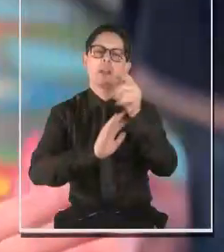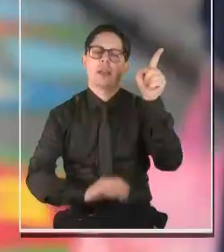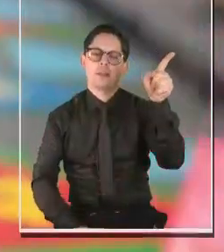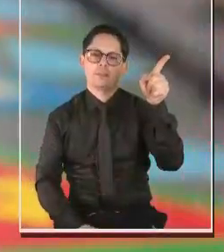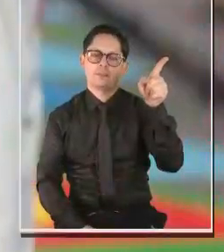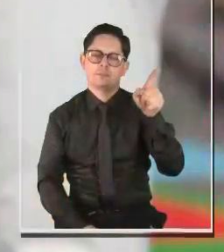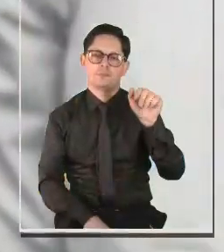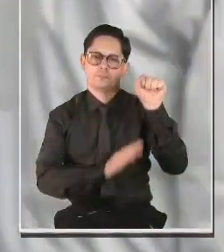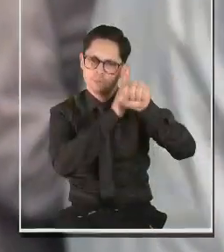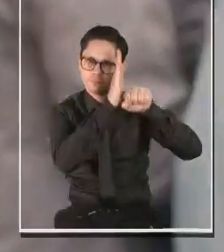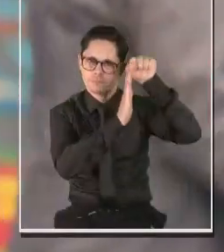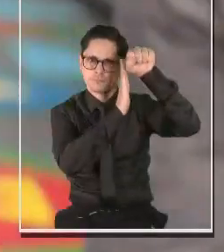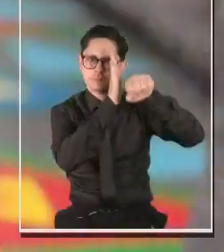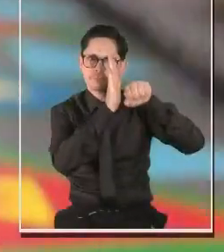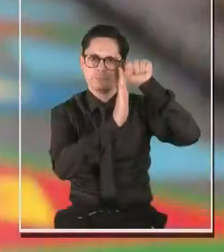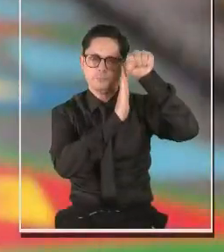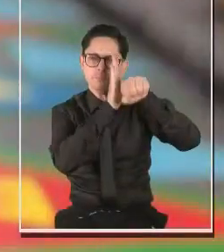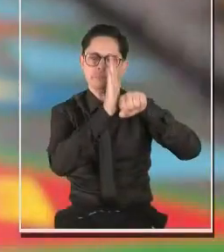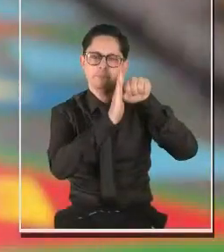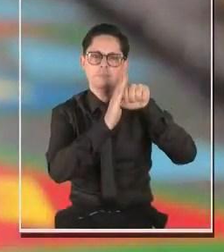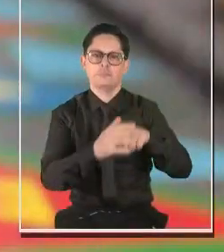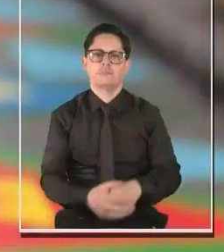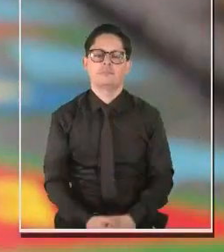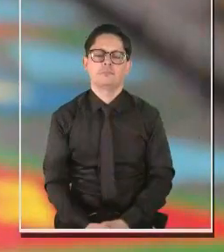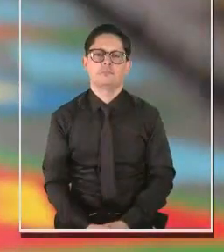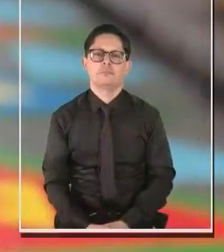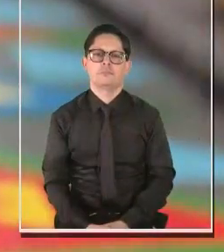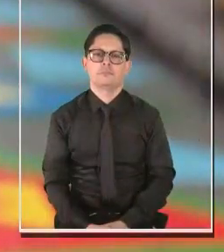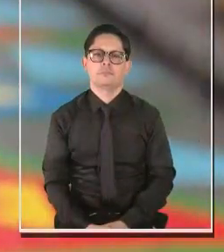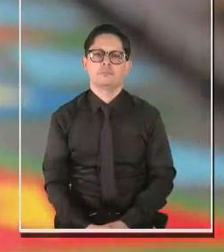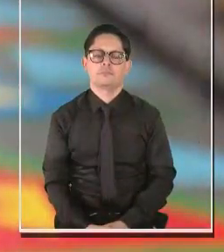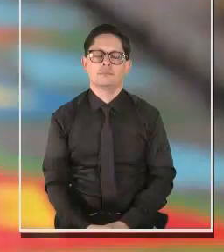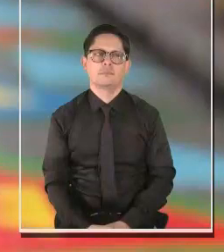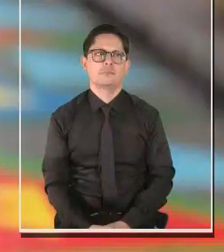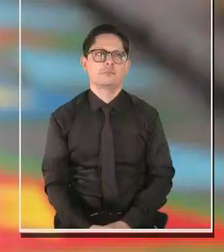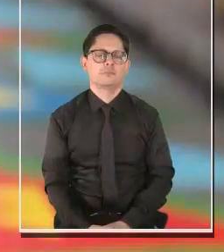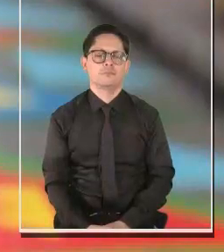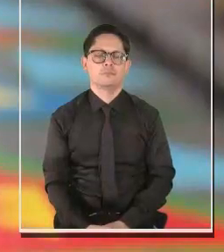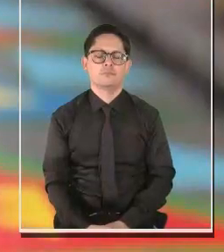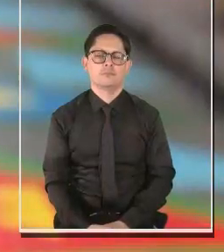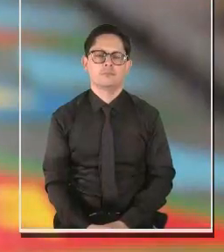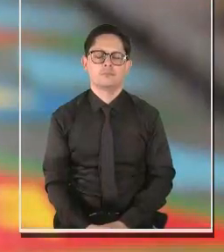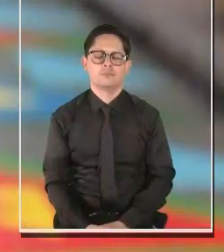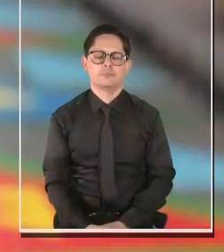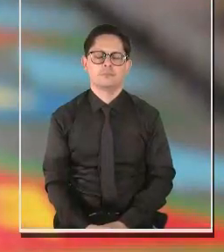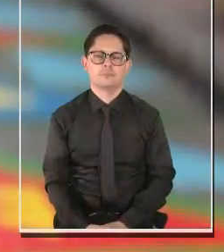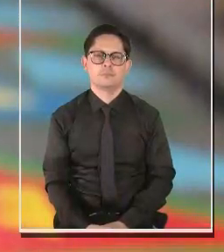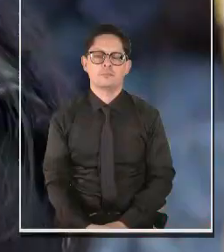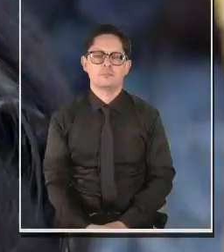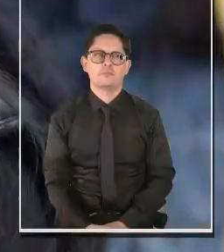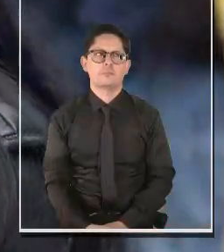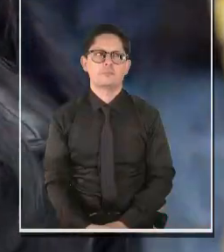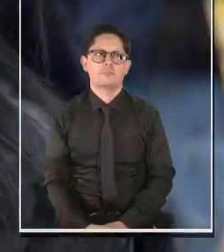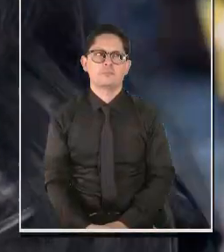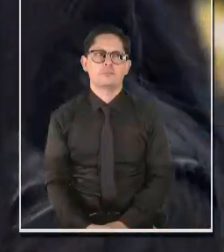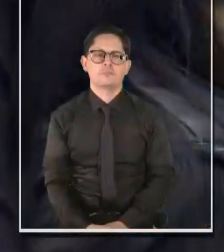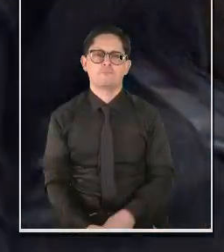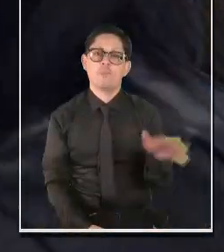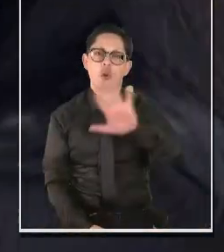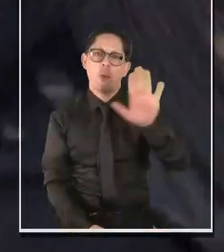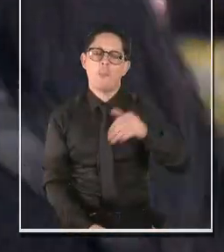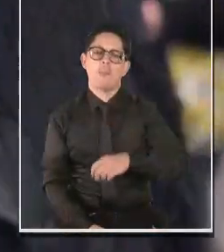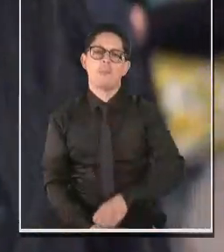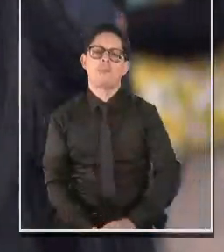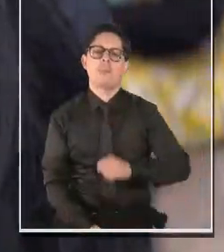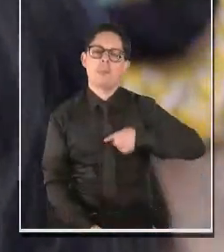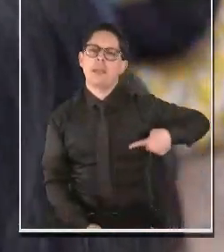Hola Me llamo sayen y en estas vacaciones de invierno quiero darte algunos consejos para que te cuides contra la influenza y otras enfermedades respiratorias cuando te subas a